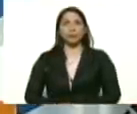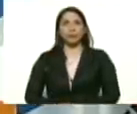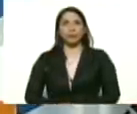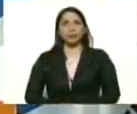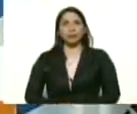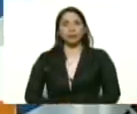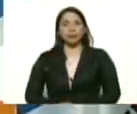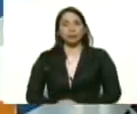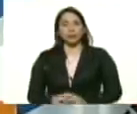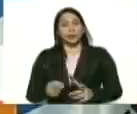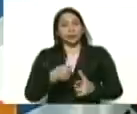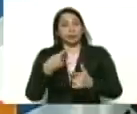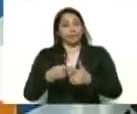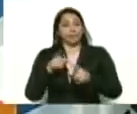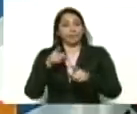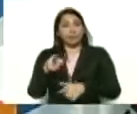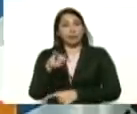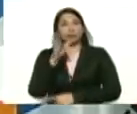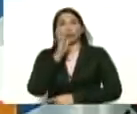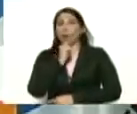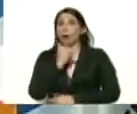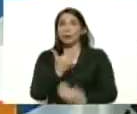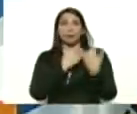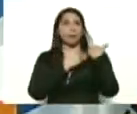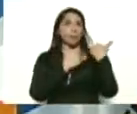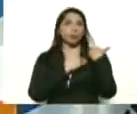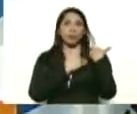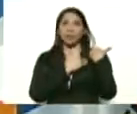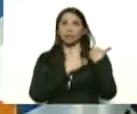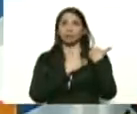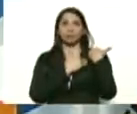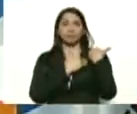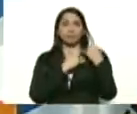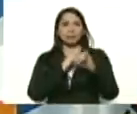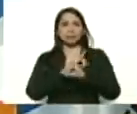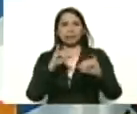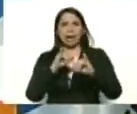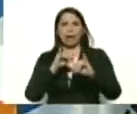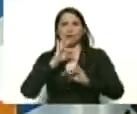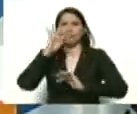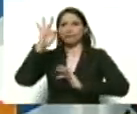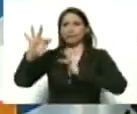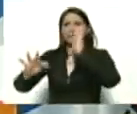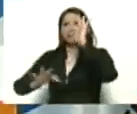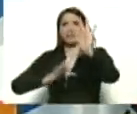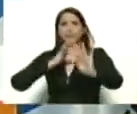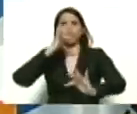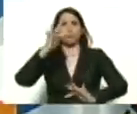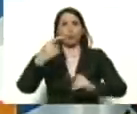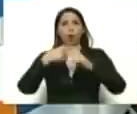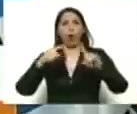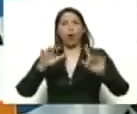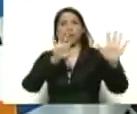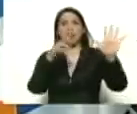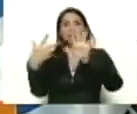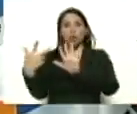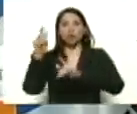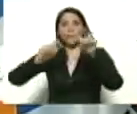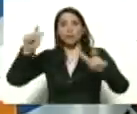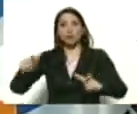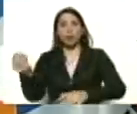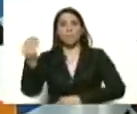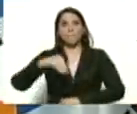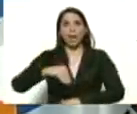en consecuencia de esa irresponsabilidad, fueron contagiadas otras 18 personas más, para un total de